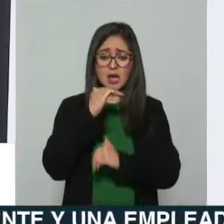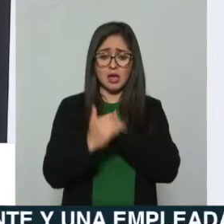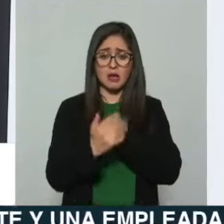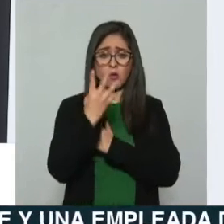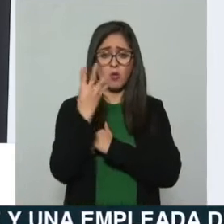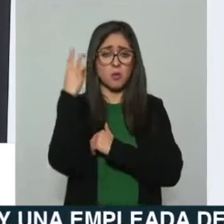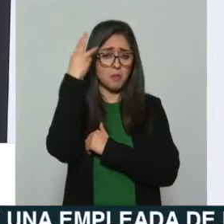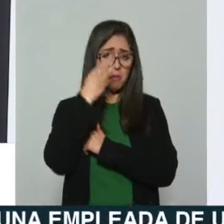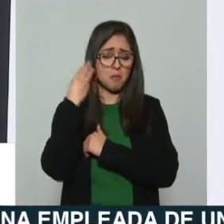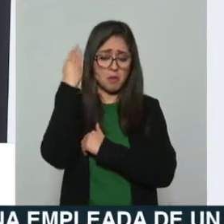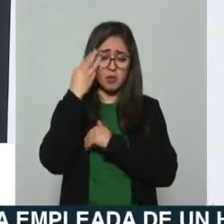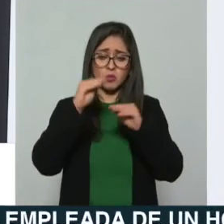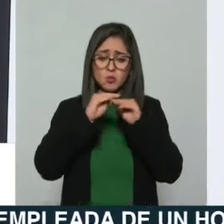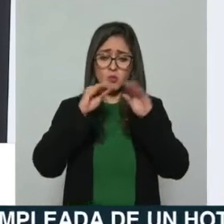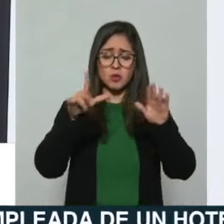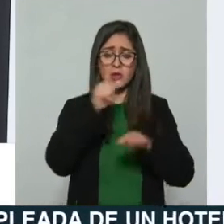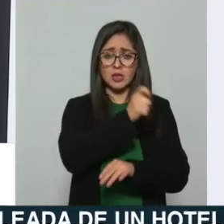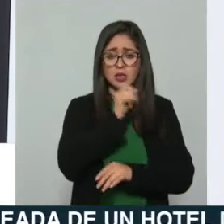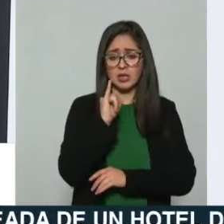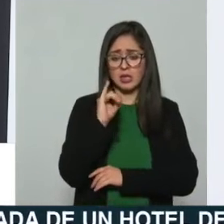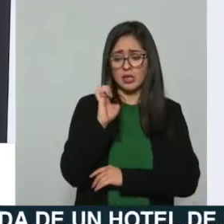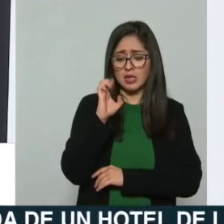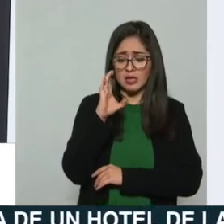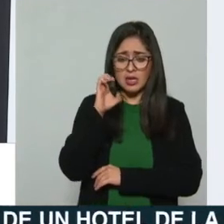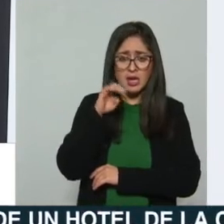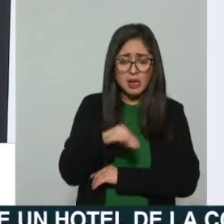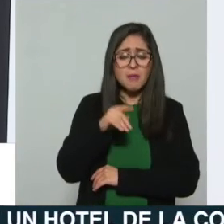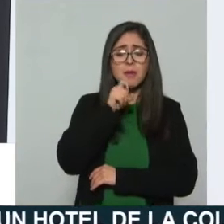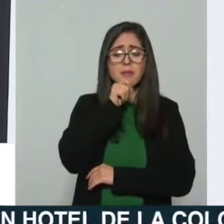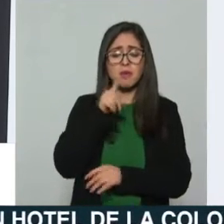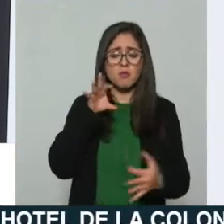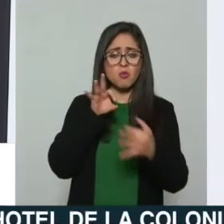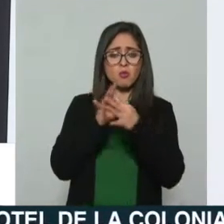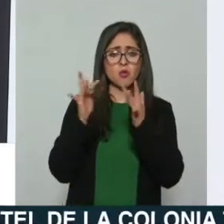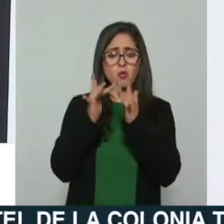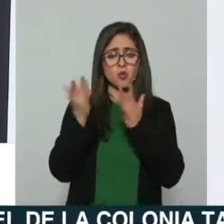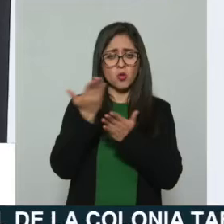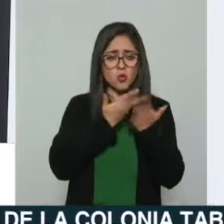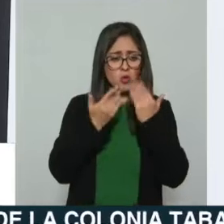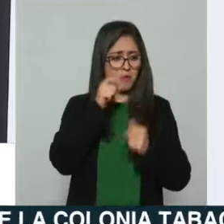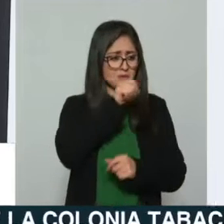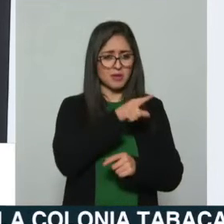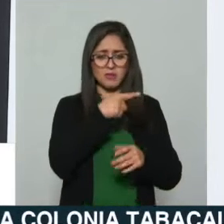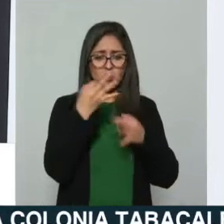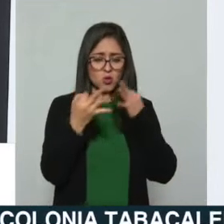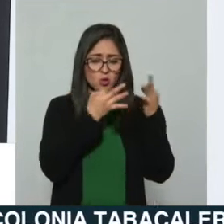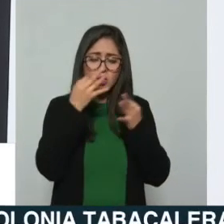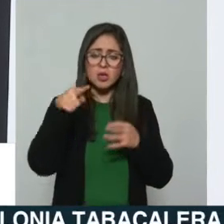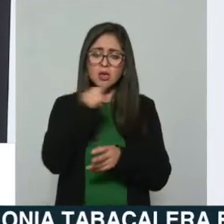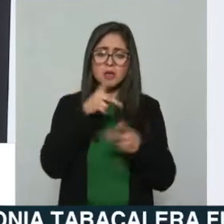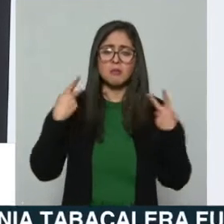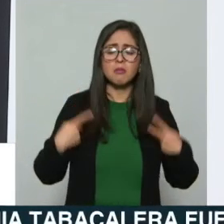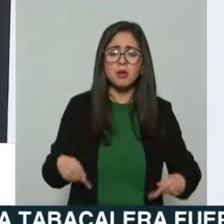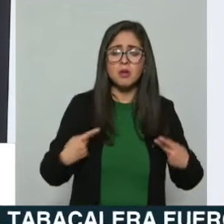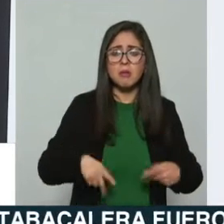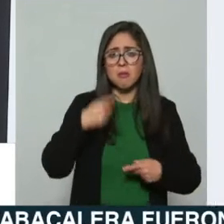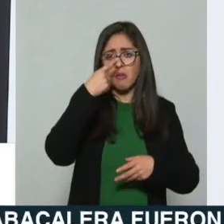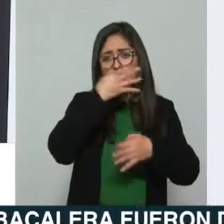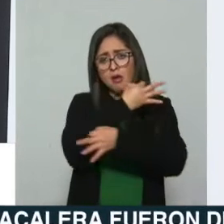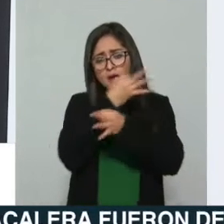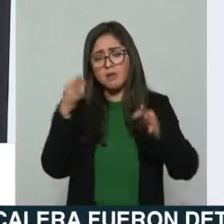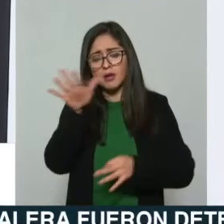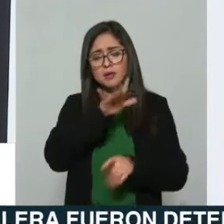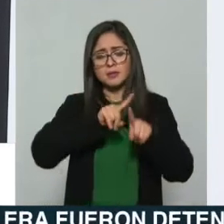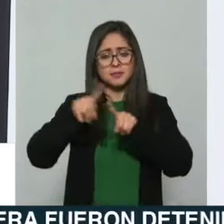una campaña masiva a cargo del Instituto Electoral de la Ciudad de México y con apoyo de medios de comunicación como ustedes, de la ciudadanía, desde luego, para difundir